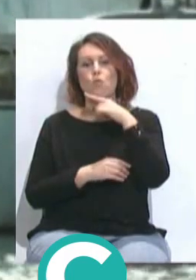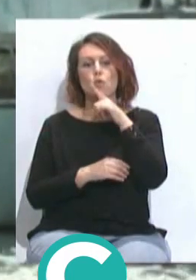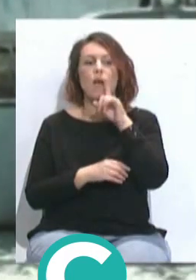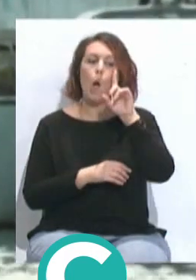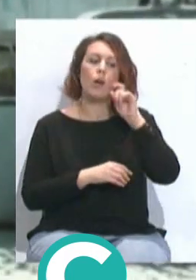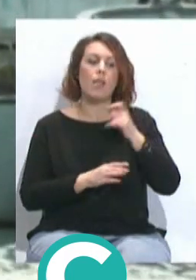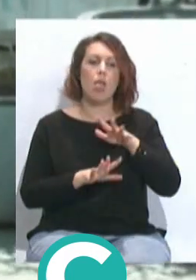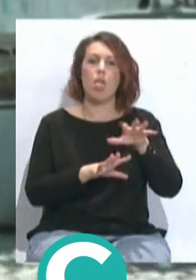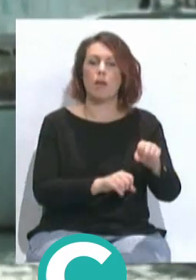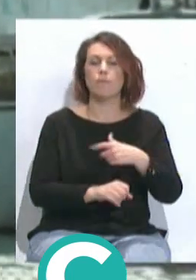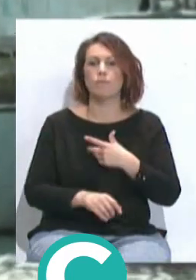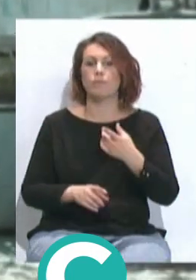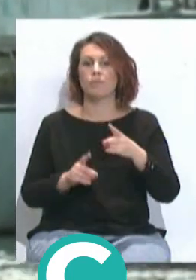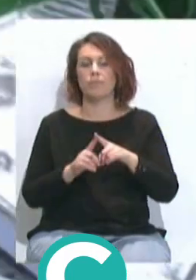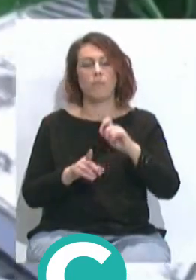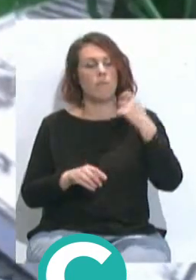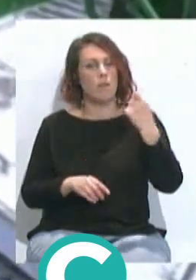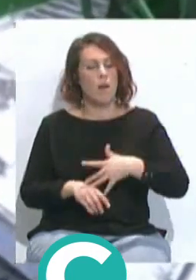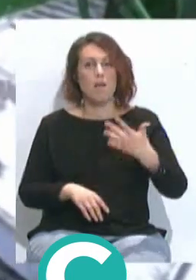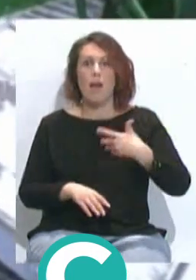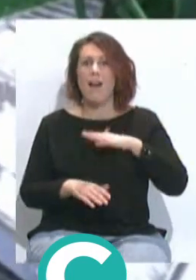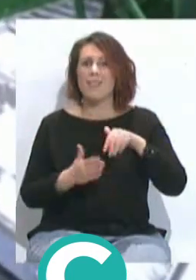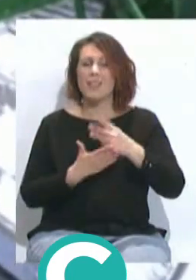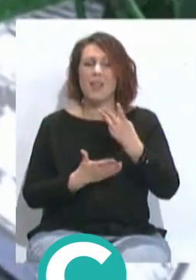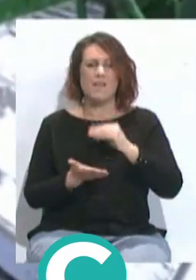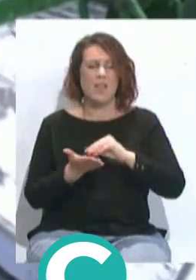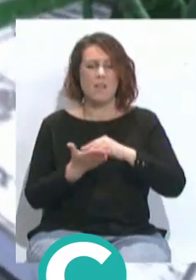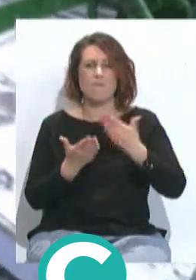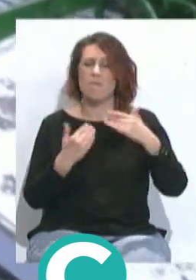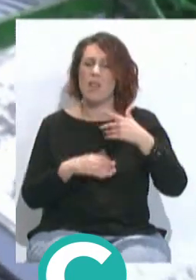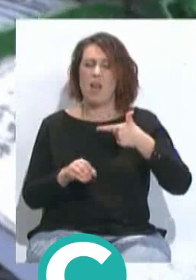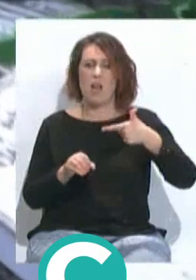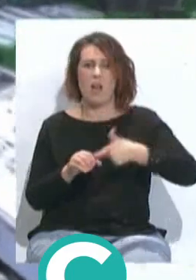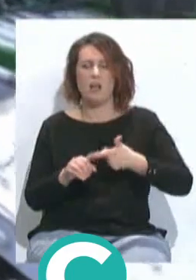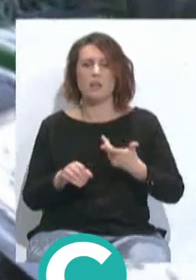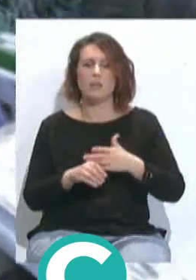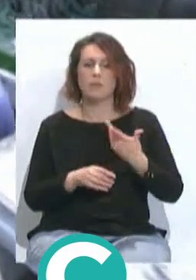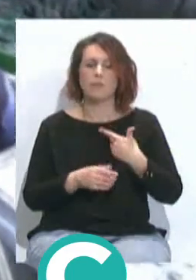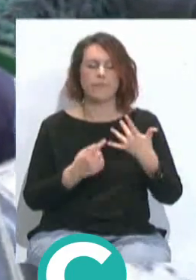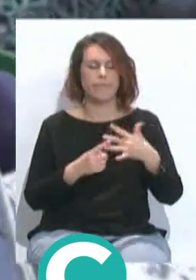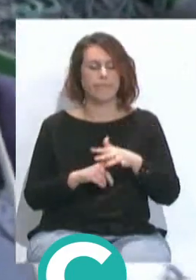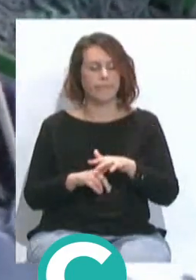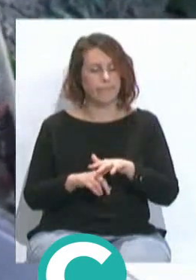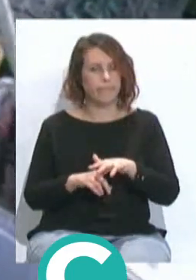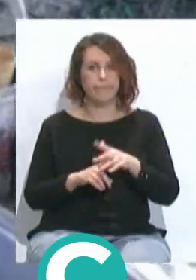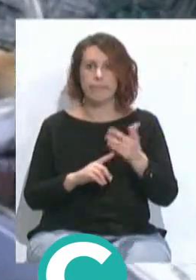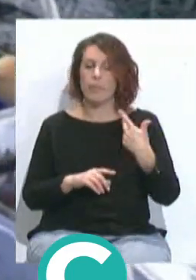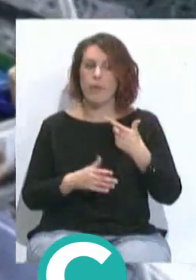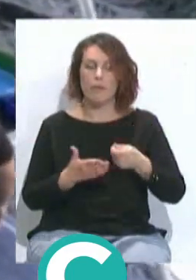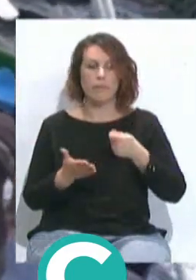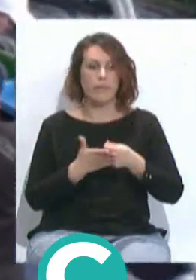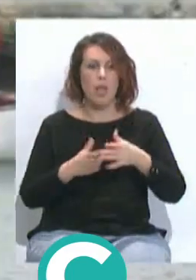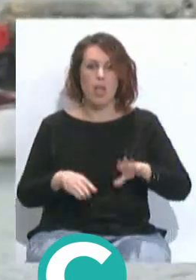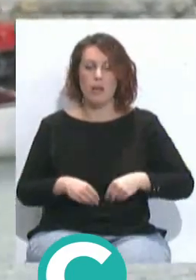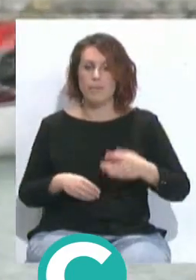de Ucrania un encarecimiento desorbitado hasta casi triplicar el precio del gasoil que lleva a la situación más allá de unos sobrecostes